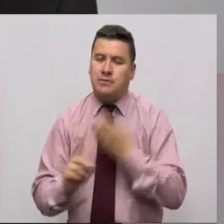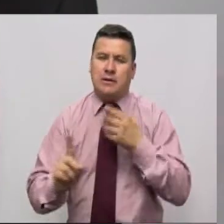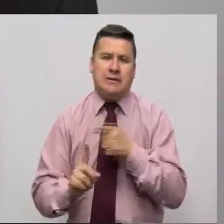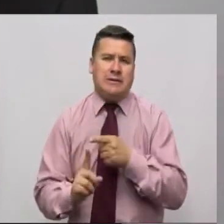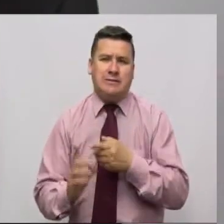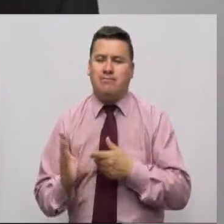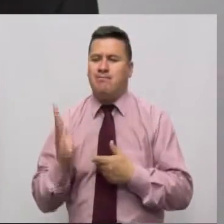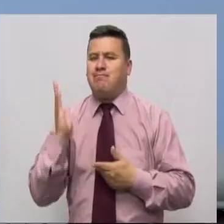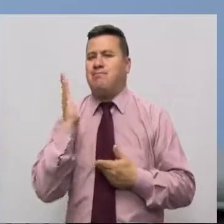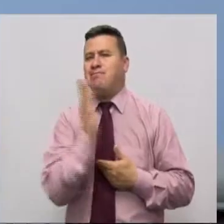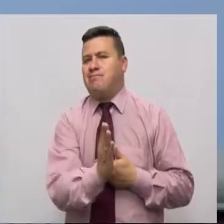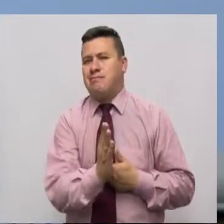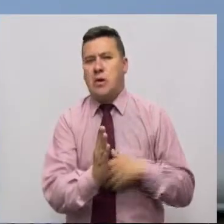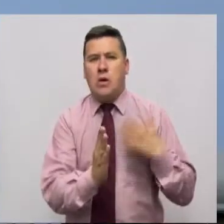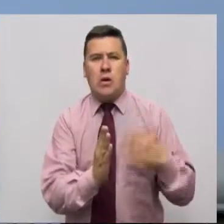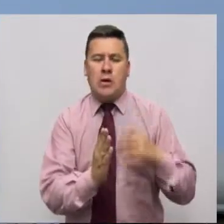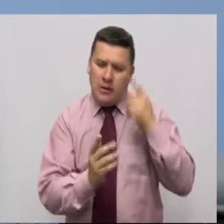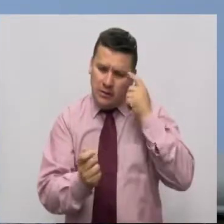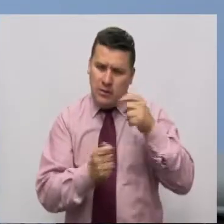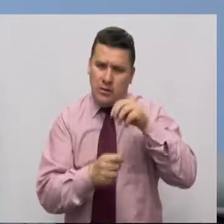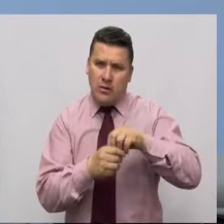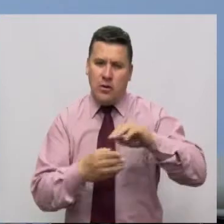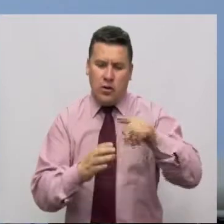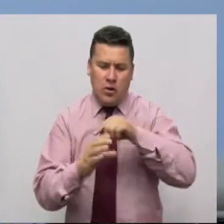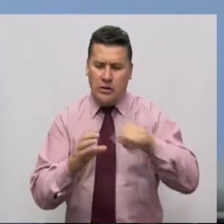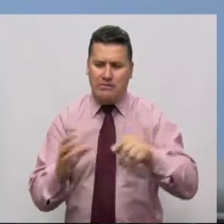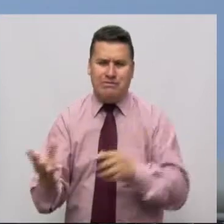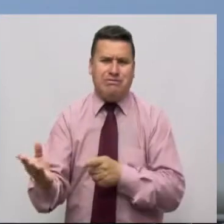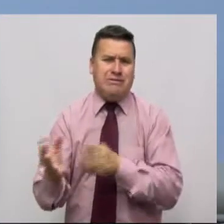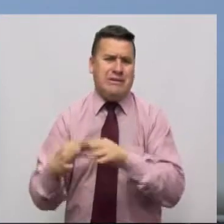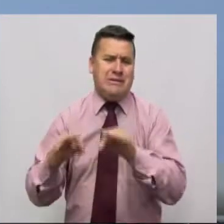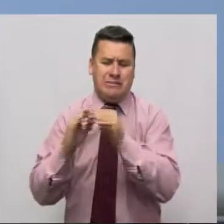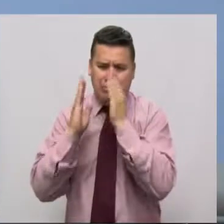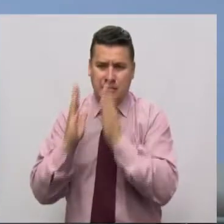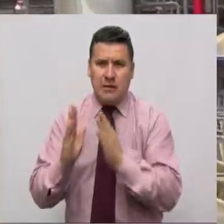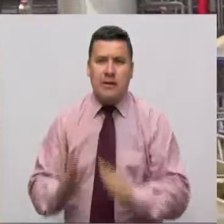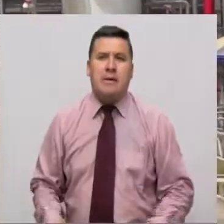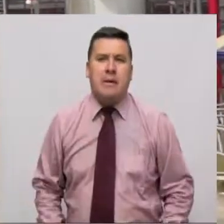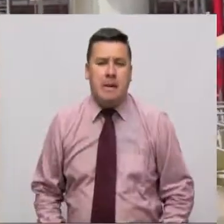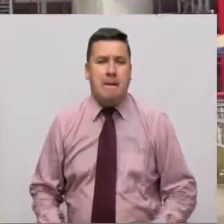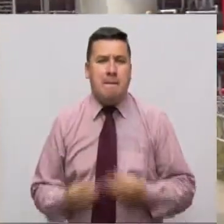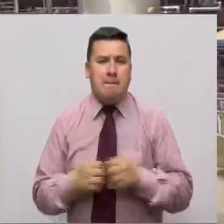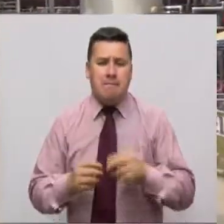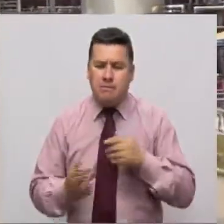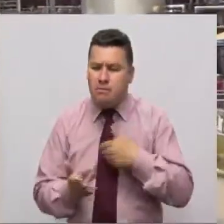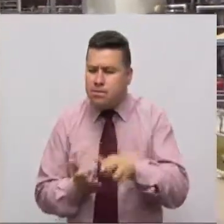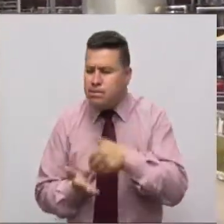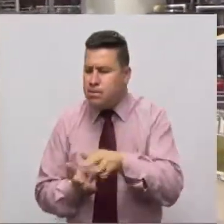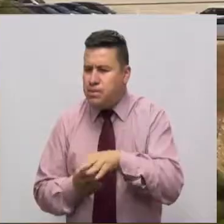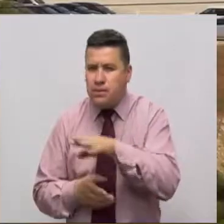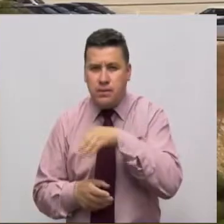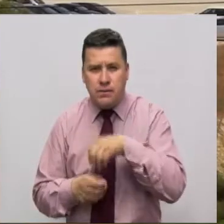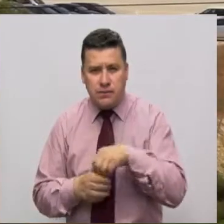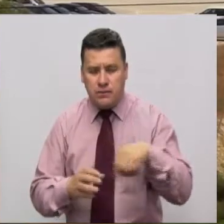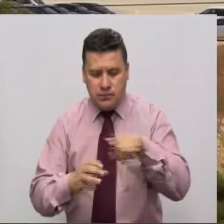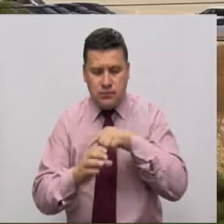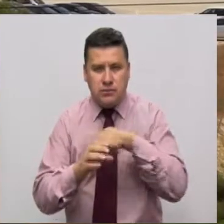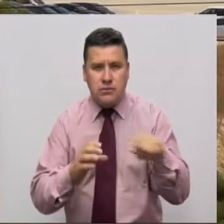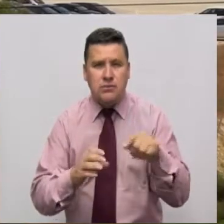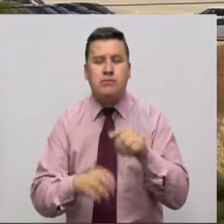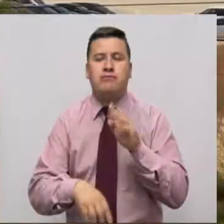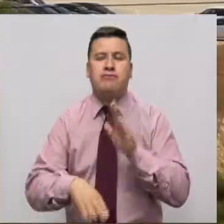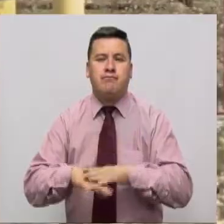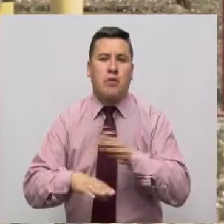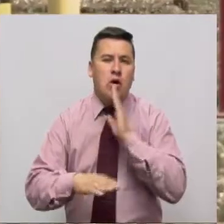de impactar este caso como de interés estratégico para la Contraloría. Por la pérdida de las inversiones realizadas,